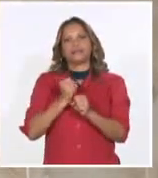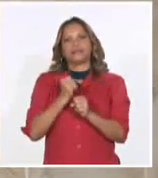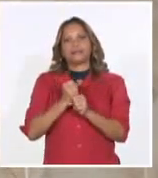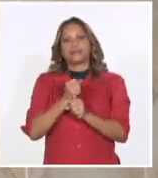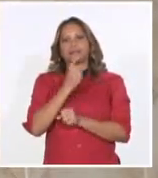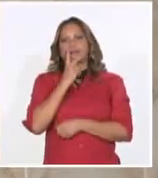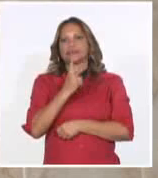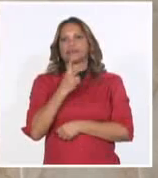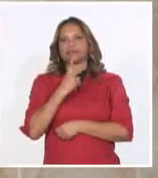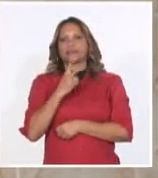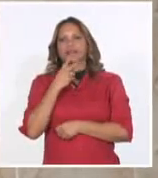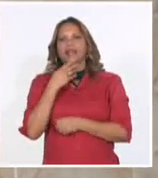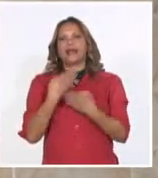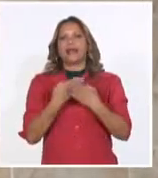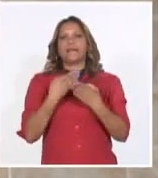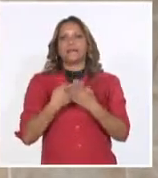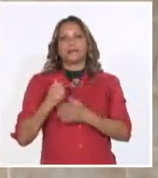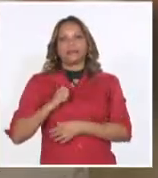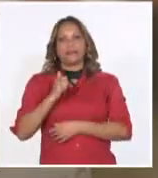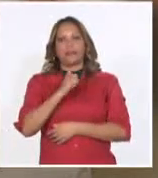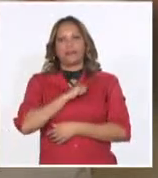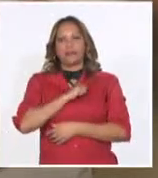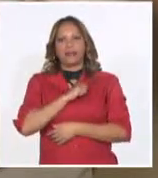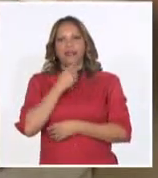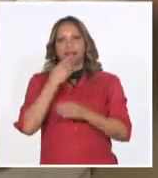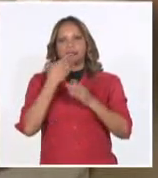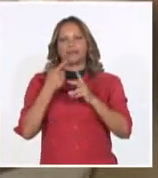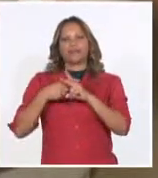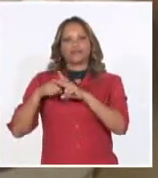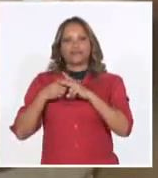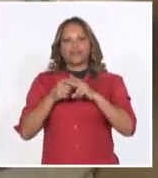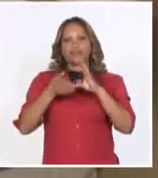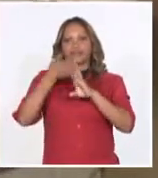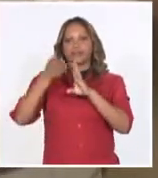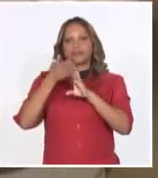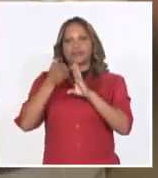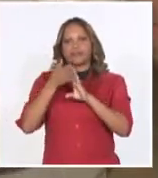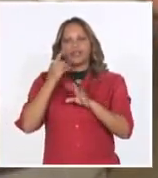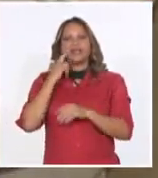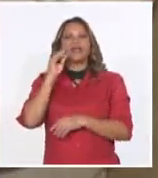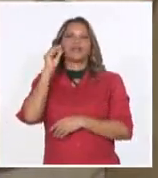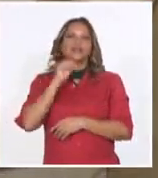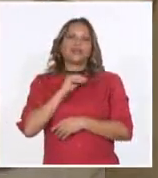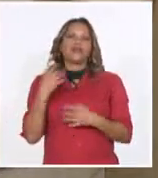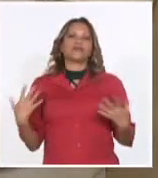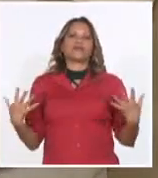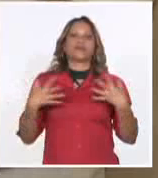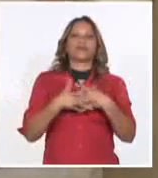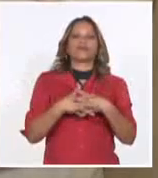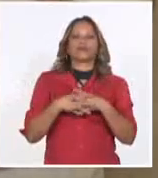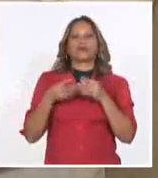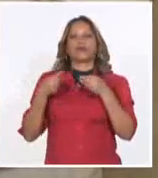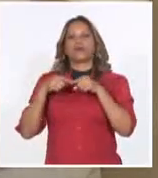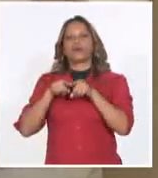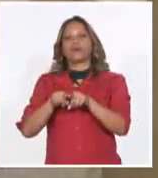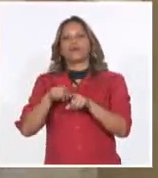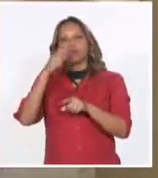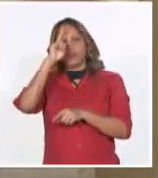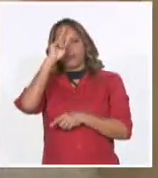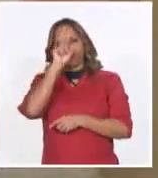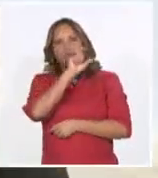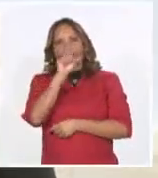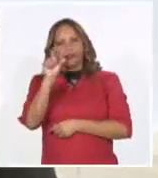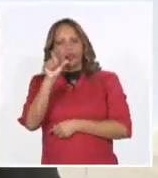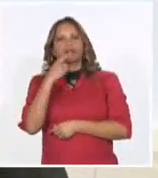de la MIPYME Evo Constructores, quienes reconocieron el vínculo establecido con la dirección del Hospital Provincial Dr. Gustavo Aldereguía